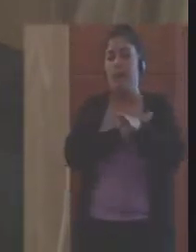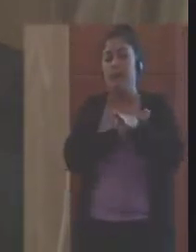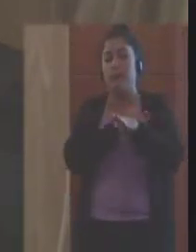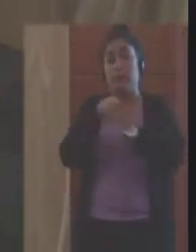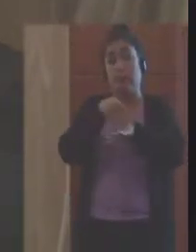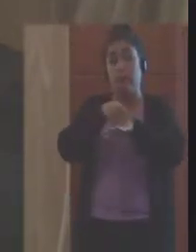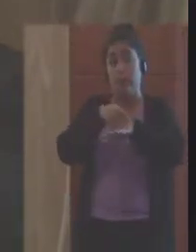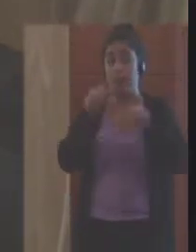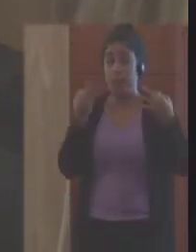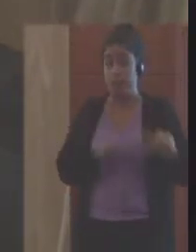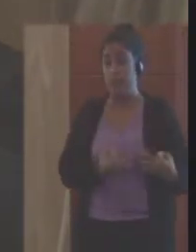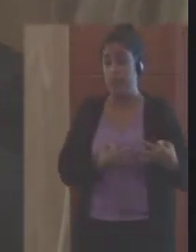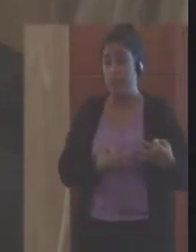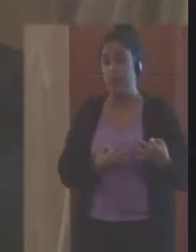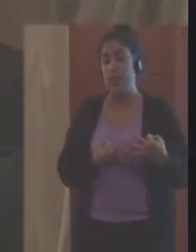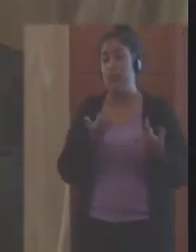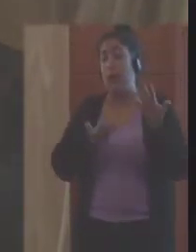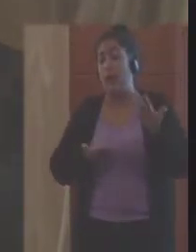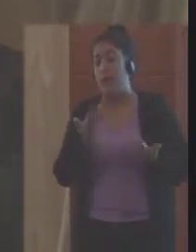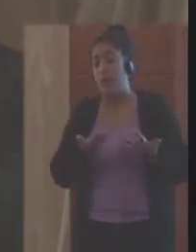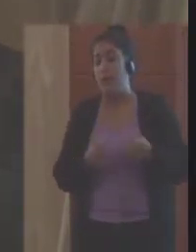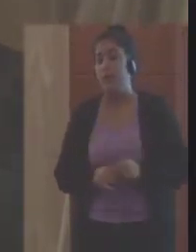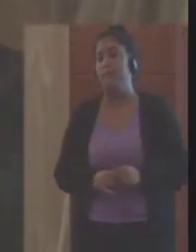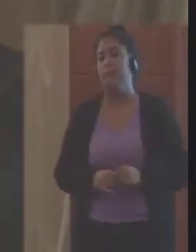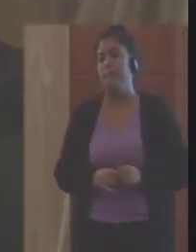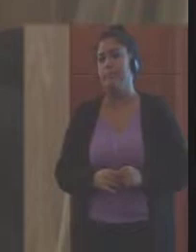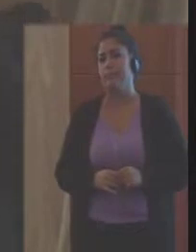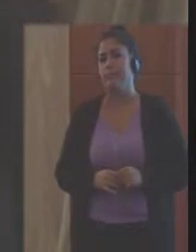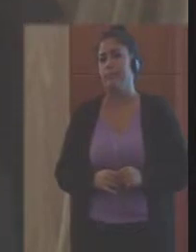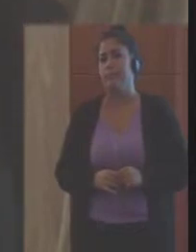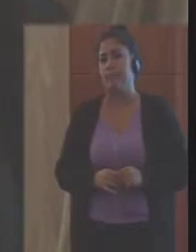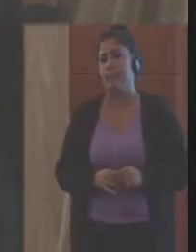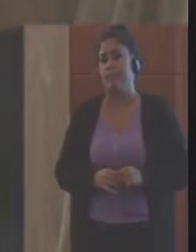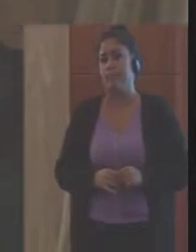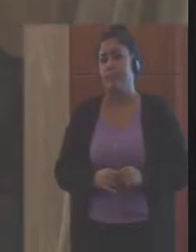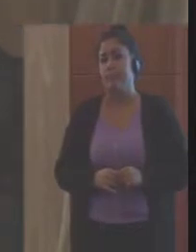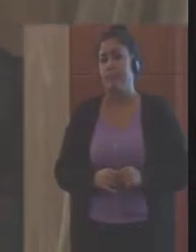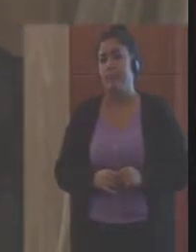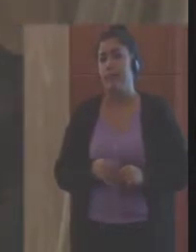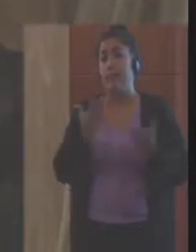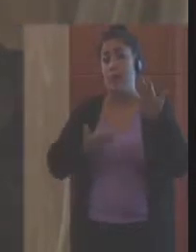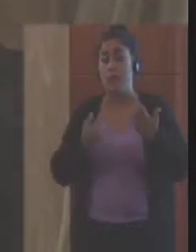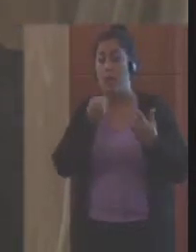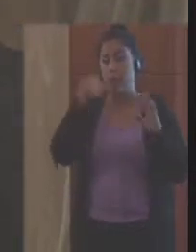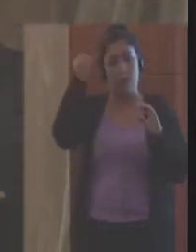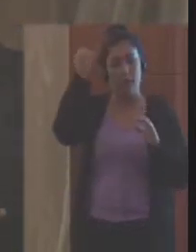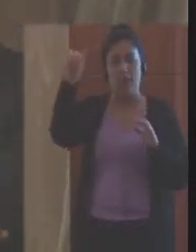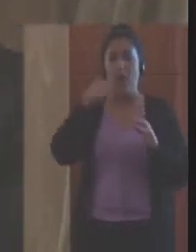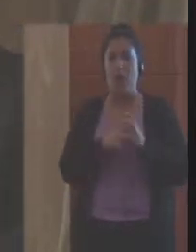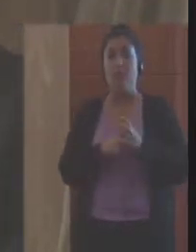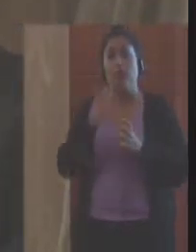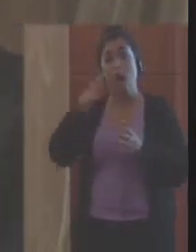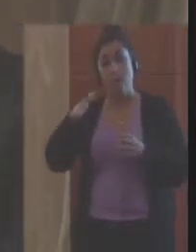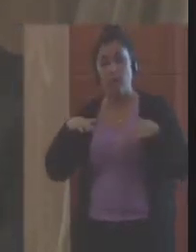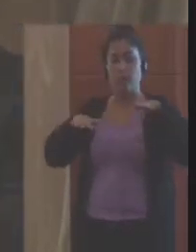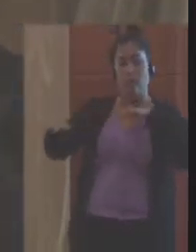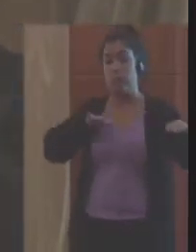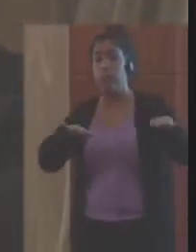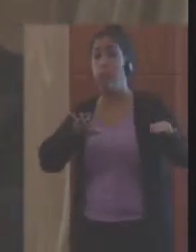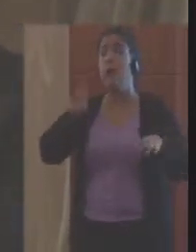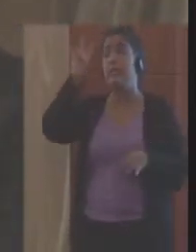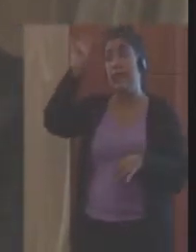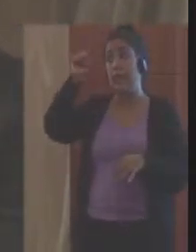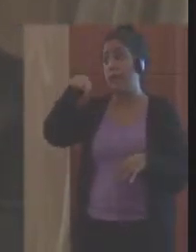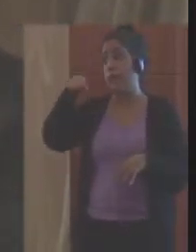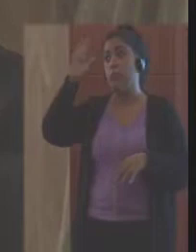edificios puedan 7.5 or absorber better, earthquakes, un depending on the altitude of the terremoto de building. 7.5 So a grados o 10-story más, building, for example, would have a